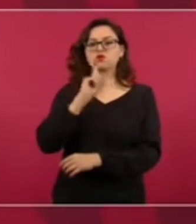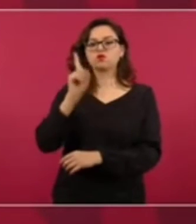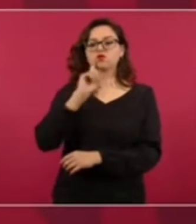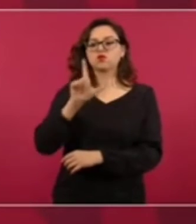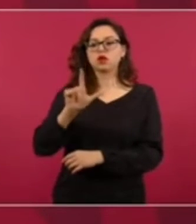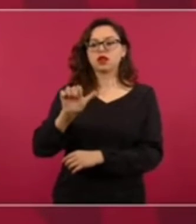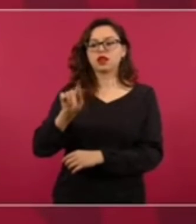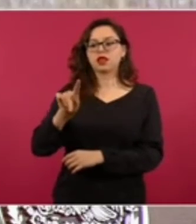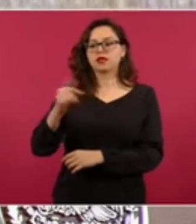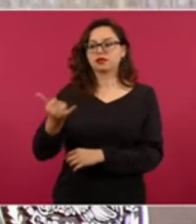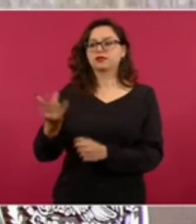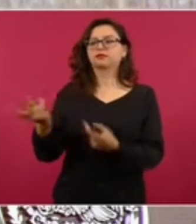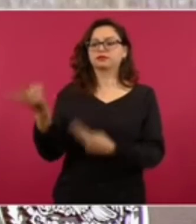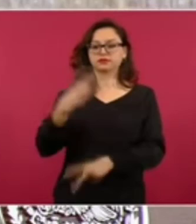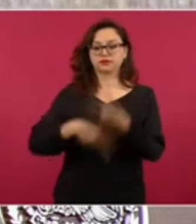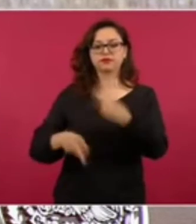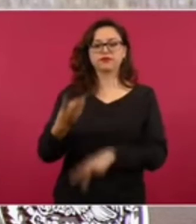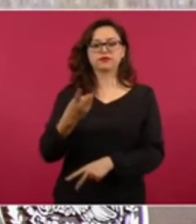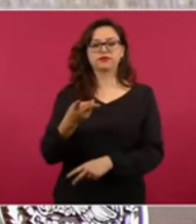pasado mañana,